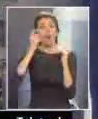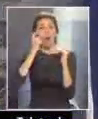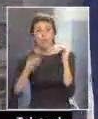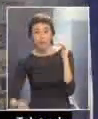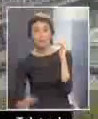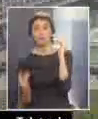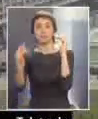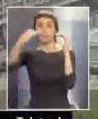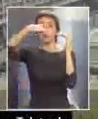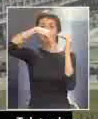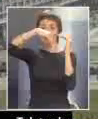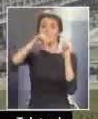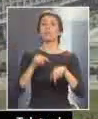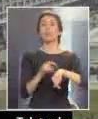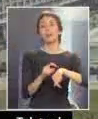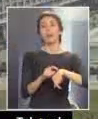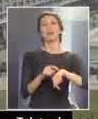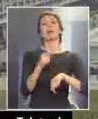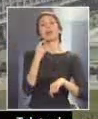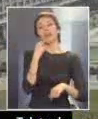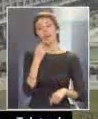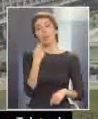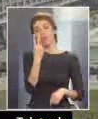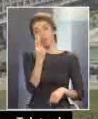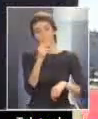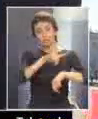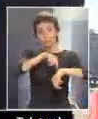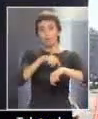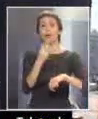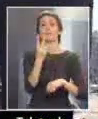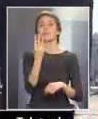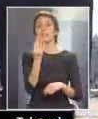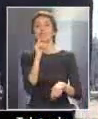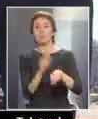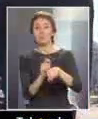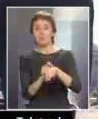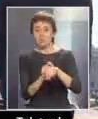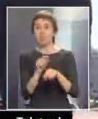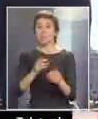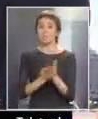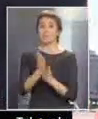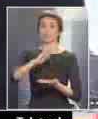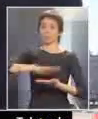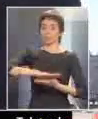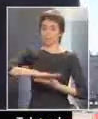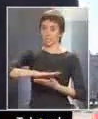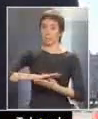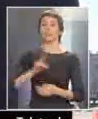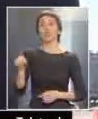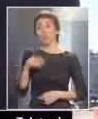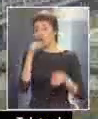Bernardo O'Higgins. Eso lo hicieron a las 12:14, para ser bien específicos, y luego comenzó esta ceremonia que era bien esperada. Se ha hablado de que es el